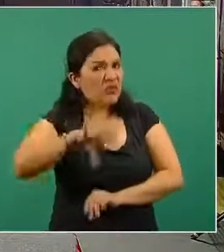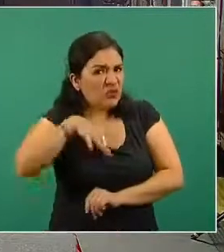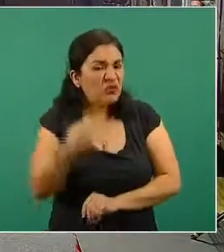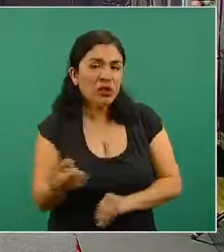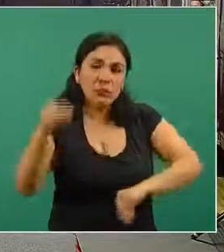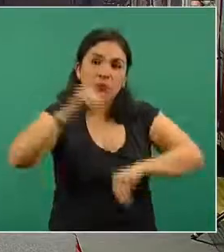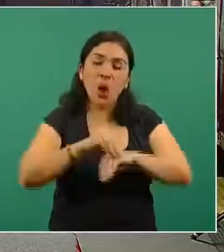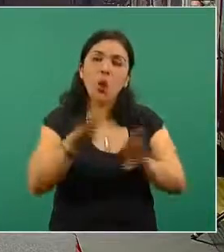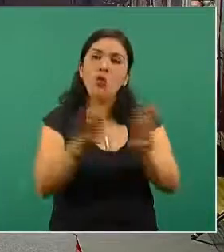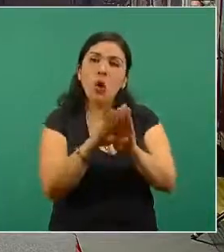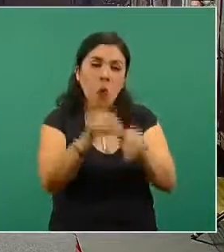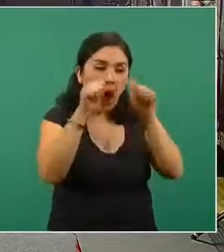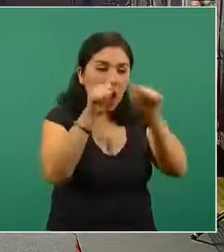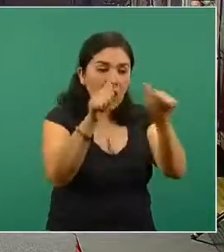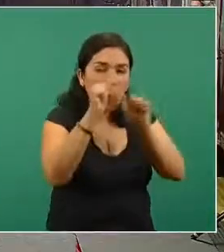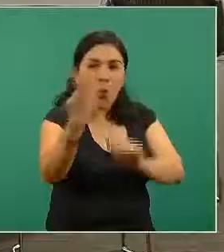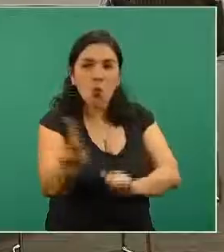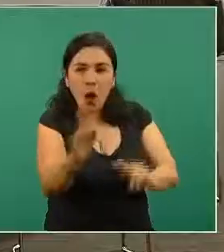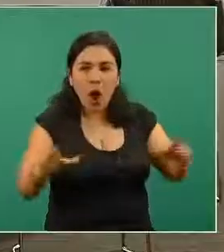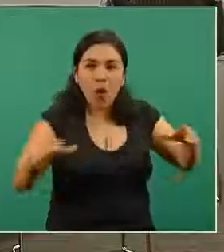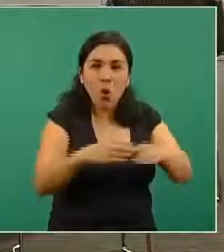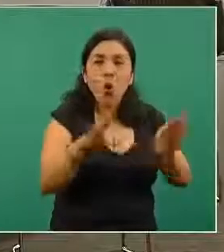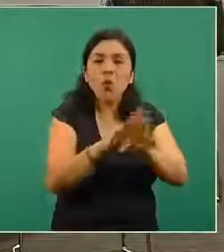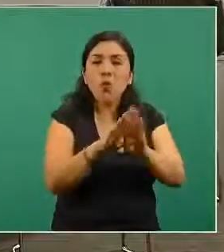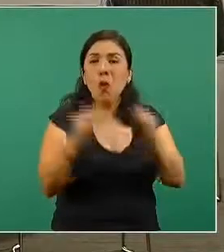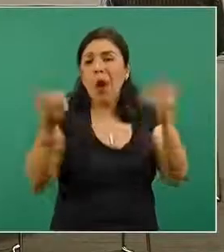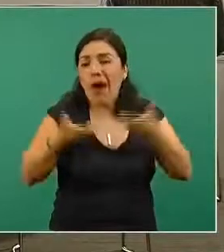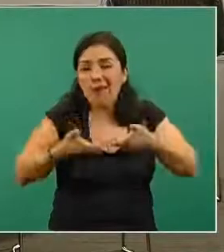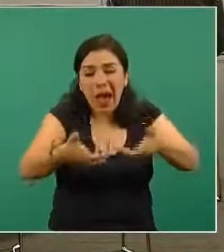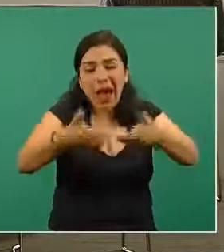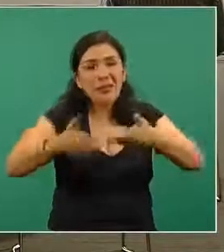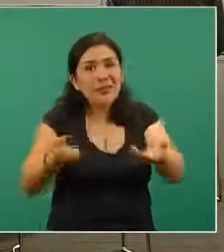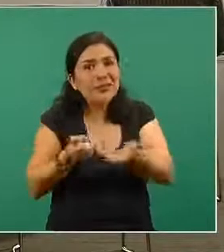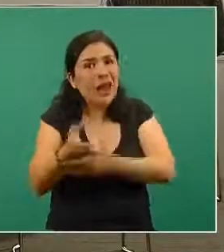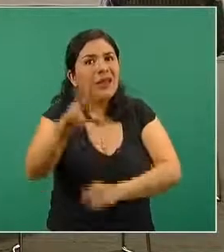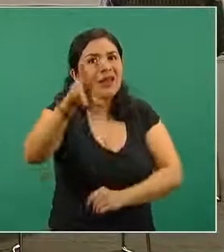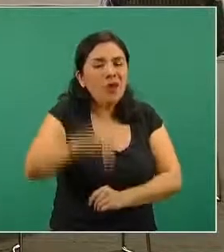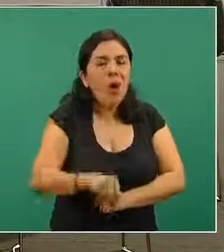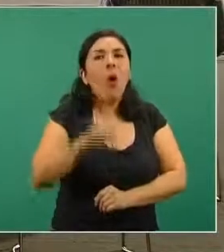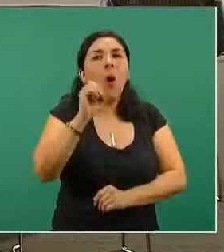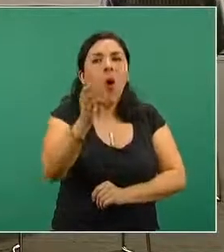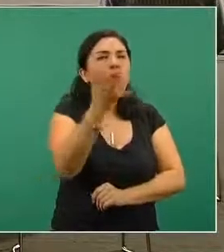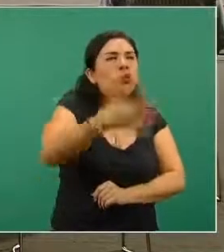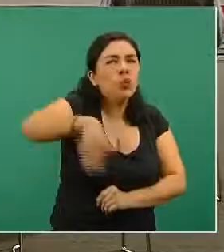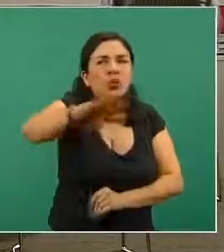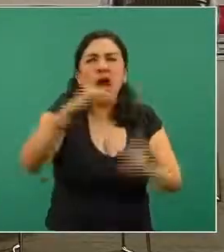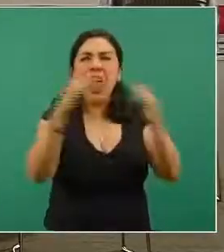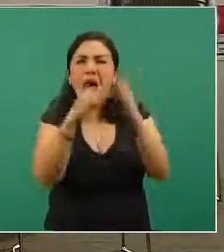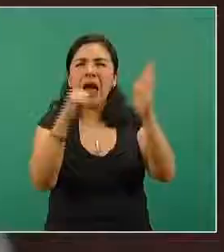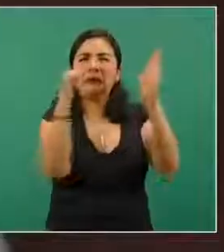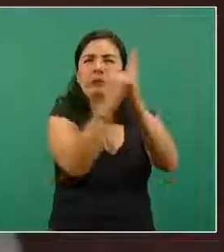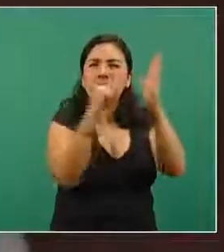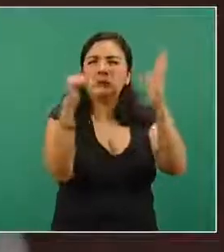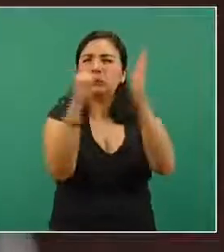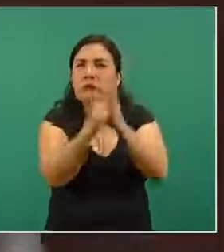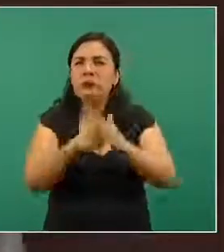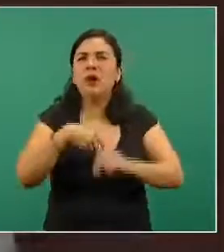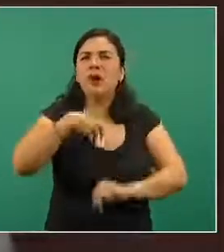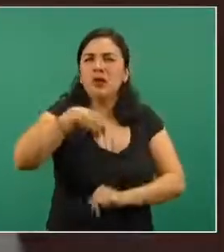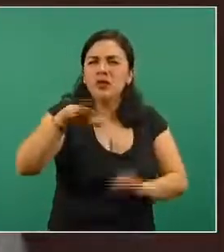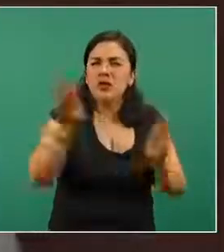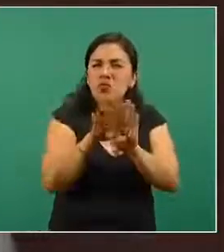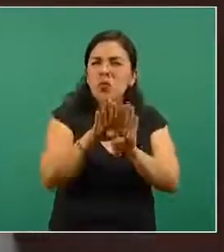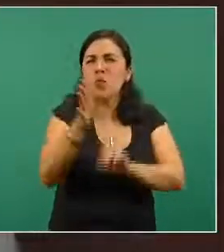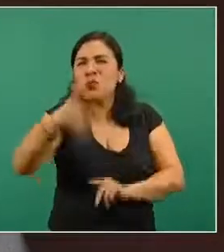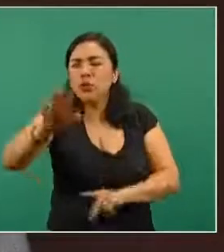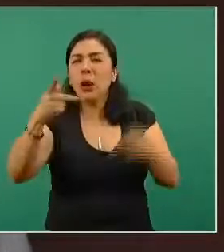abordaje comunitario de COVID, de salir a las calles, estar haciendo rastreos casa a casa, barridos en las